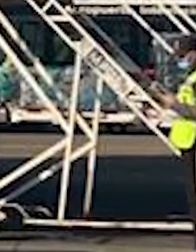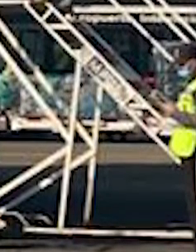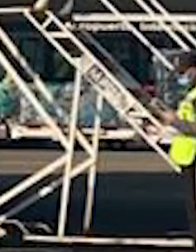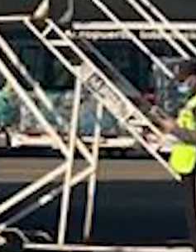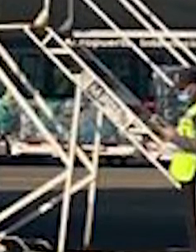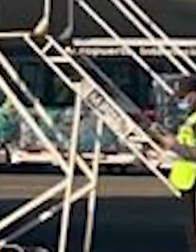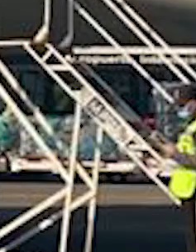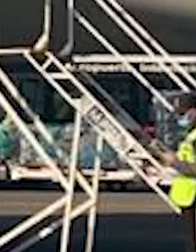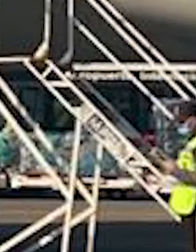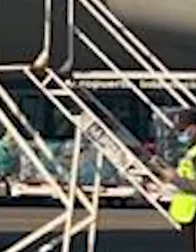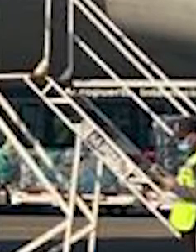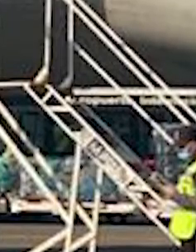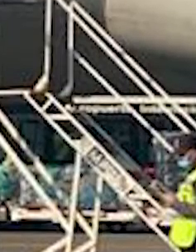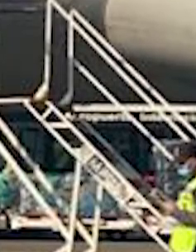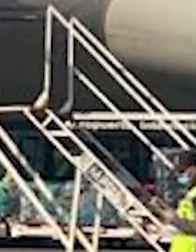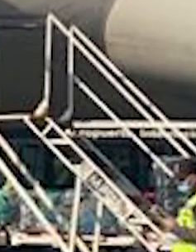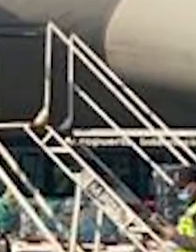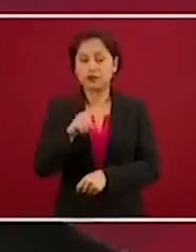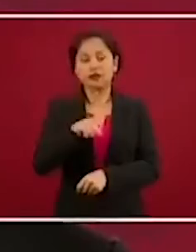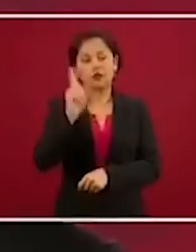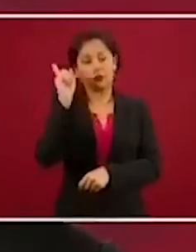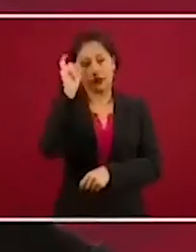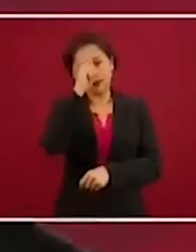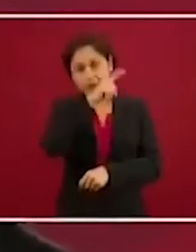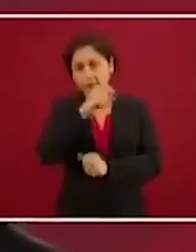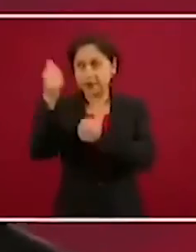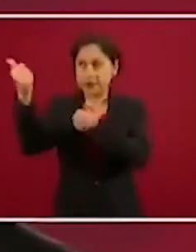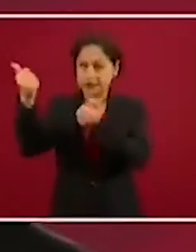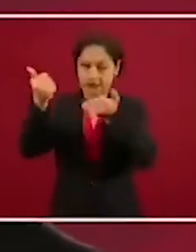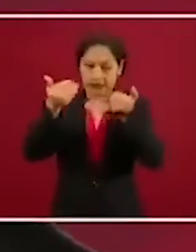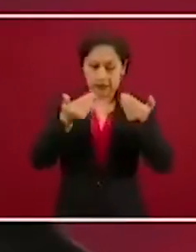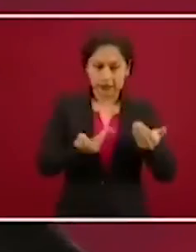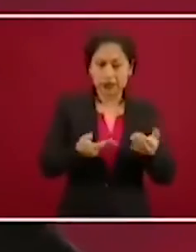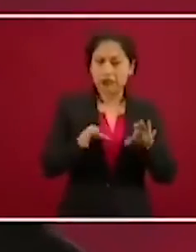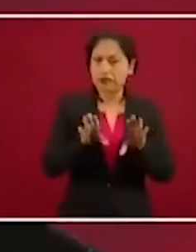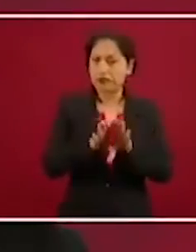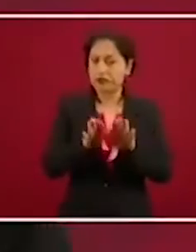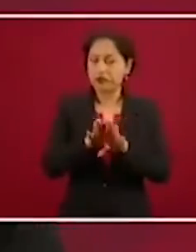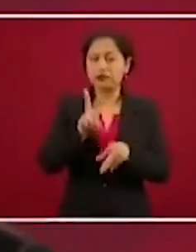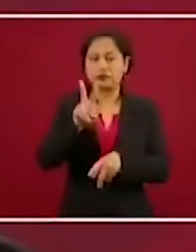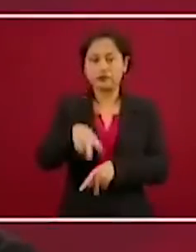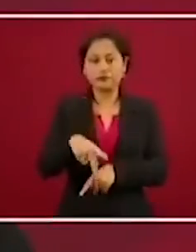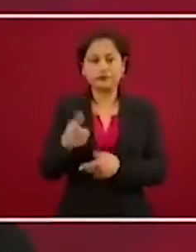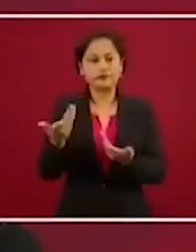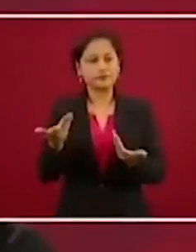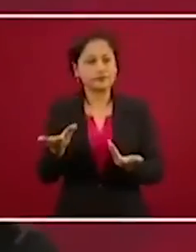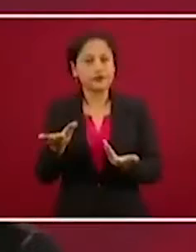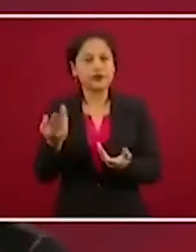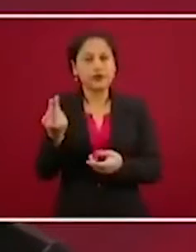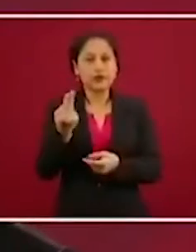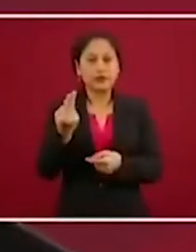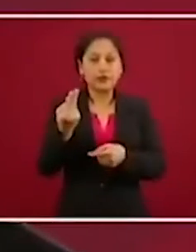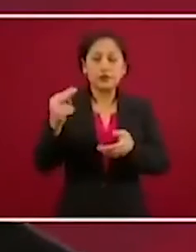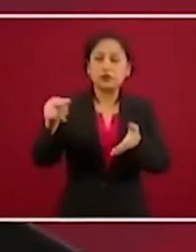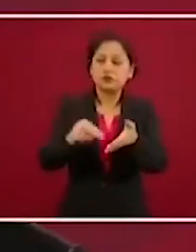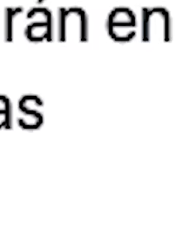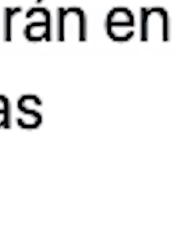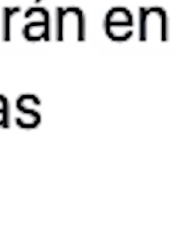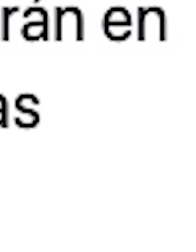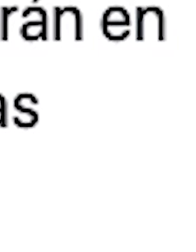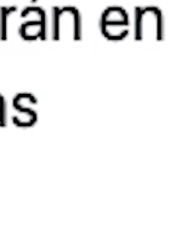800 mil dosis más para completar un millón durante febrero y en marzo abril y mayo llegarán tres millones cada mes según